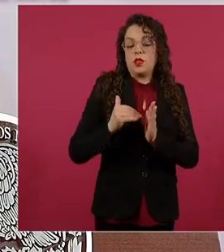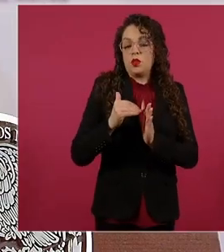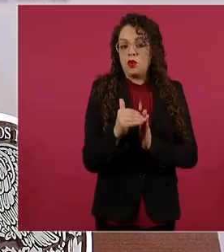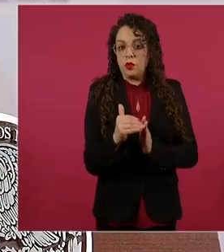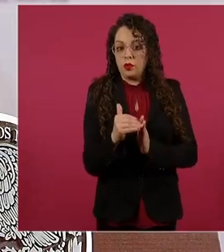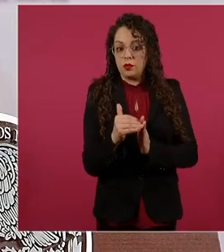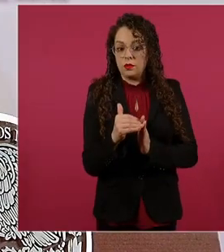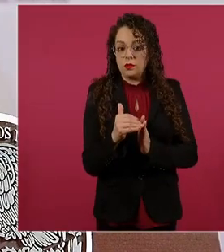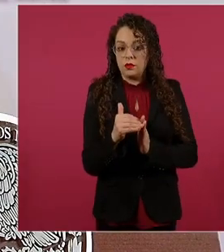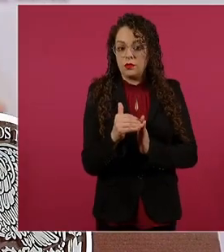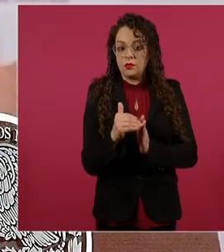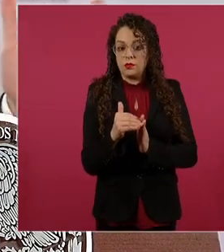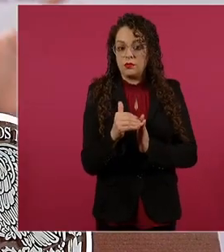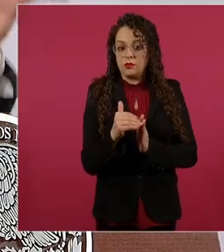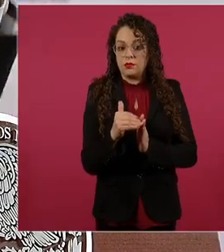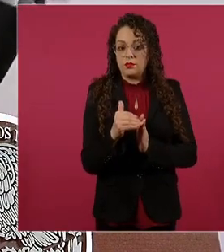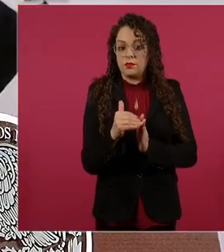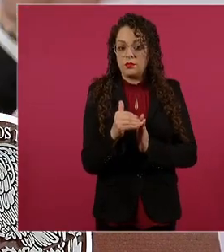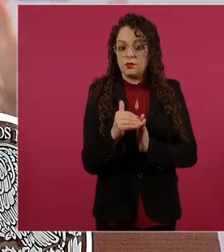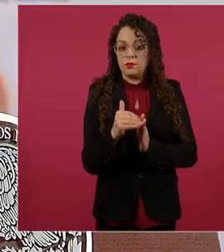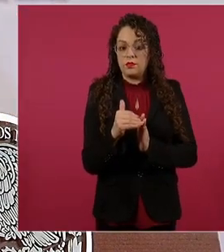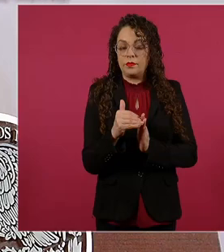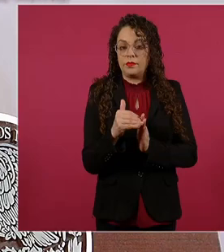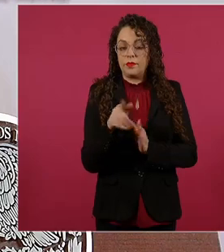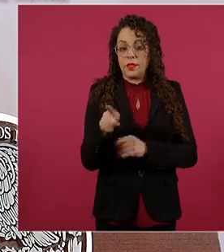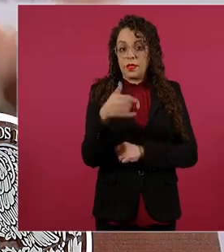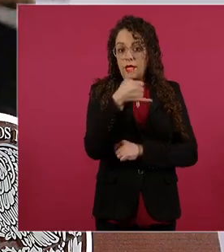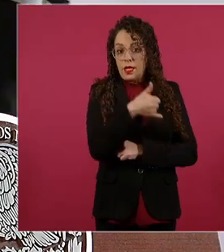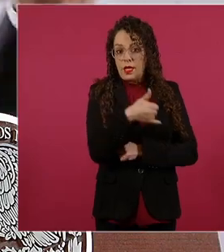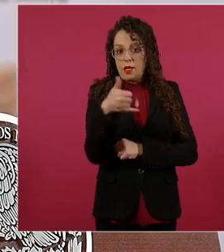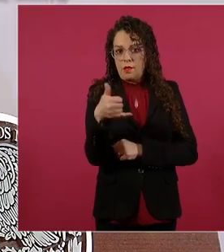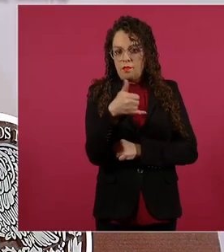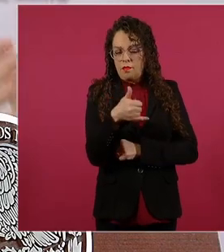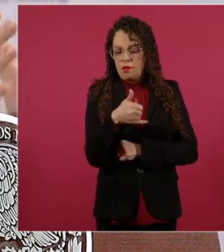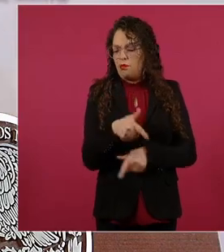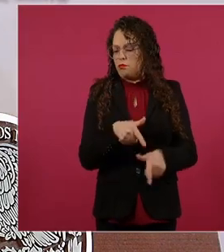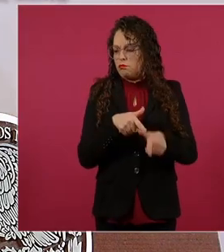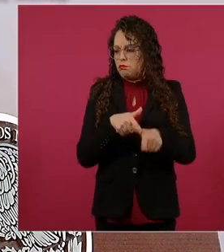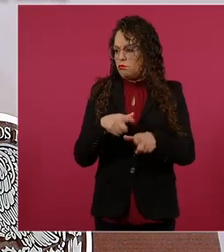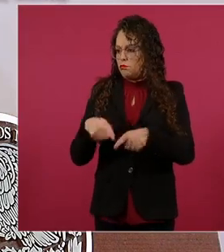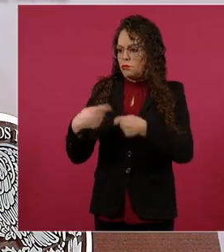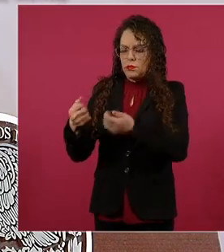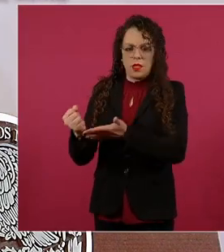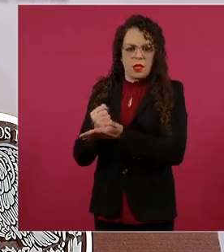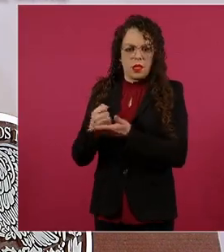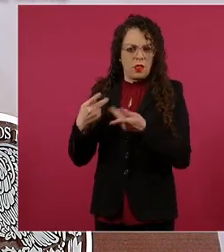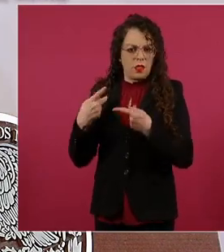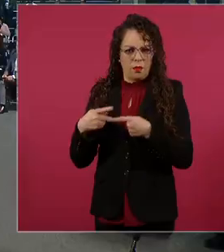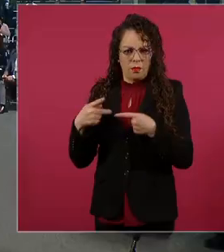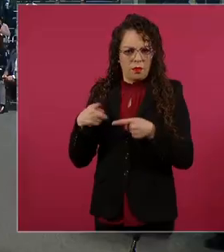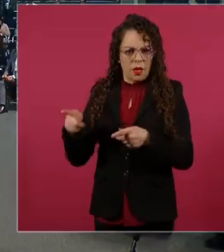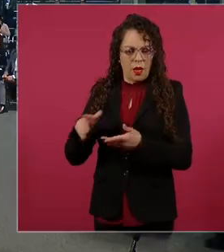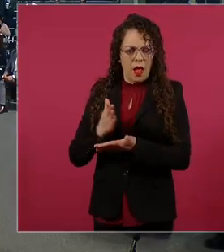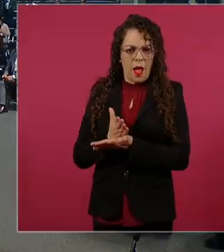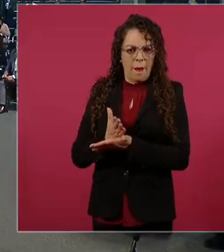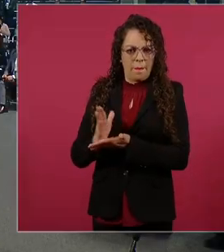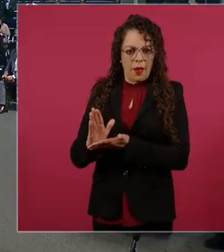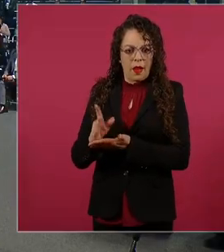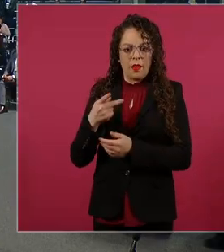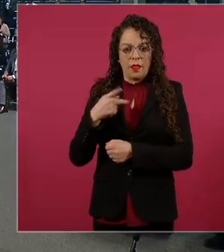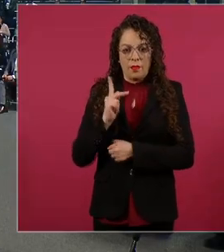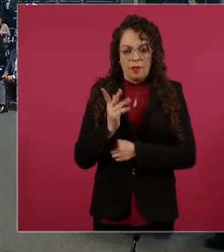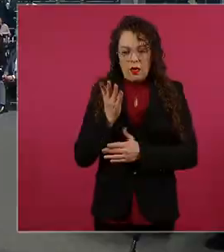digamos, la operación corriente del Infonavit. el Infonavit va a seguir otorgando créditos, etcétera, pero se han hecho estos trabajos de